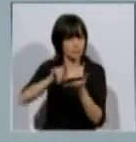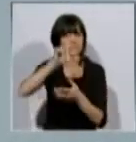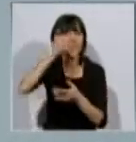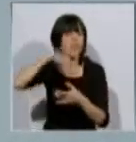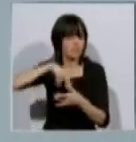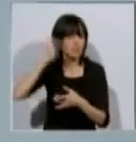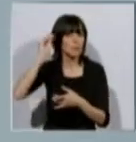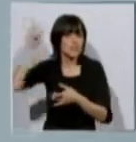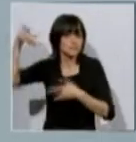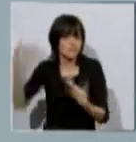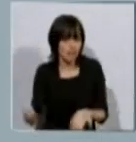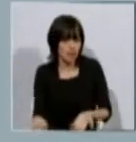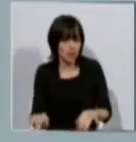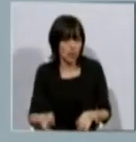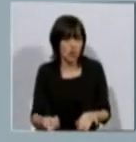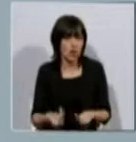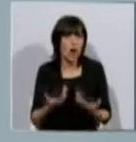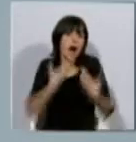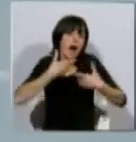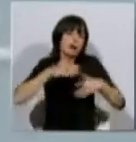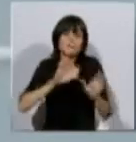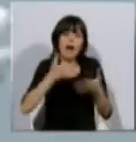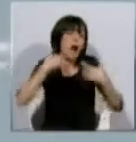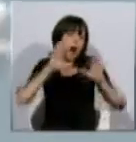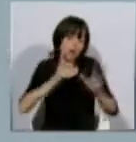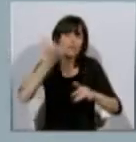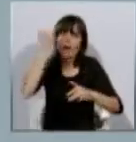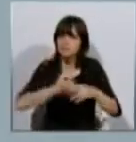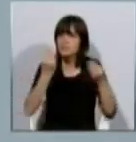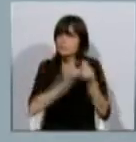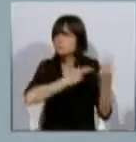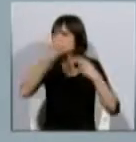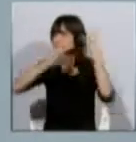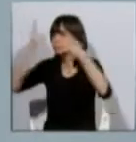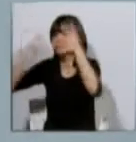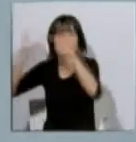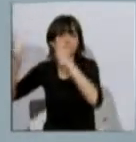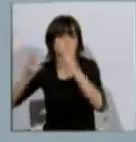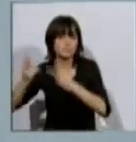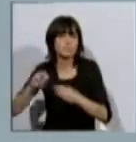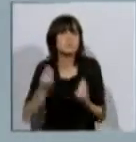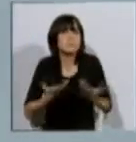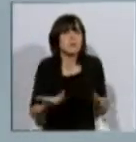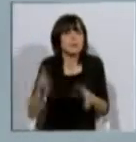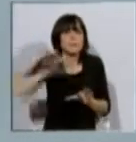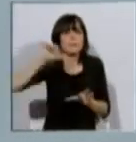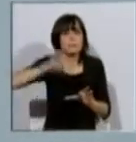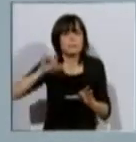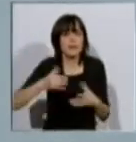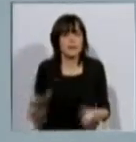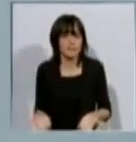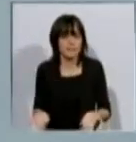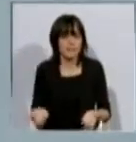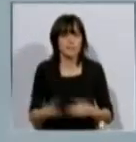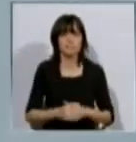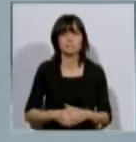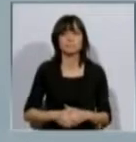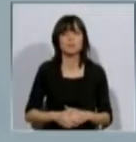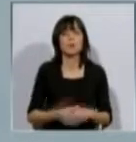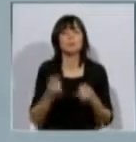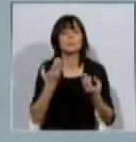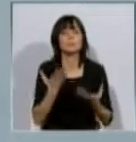Brasil, pese a los 10 millones de pasajeros transportados. Esto se debió a que